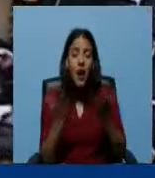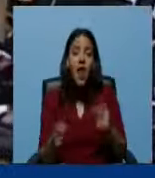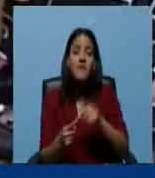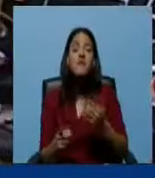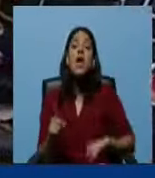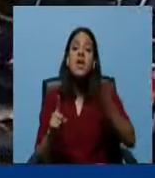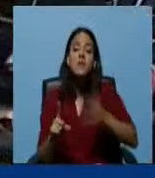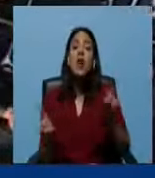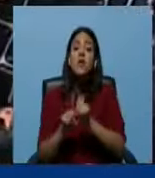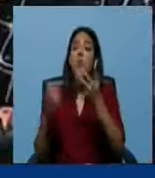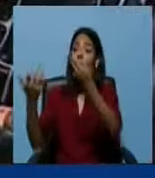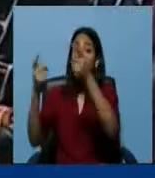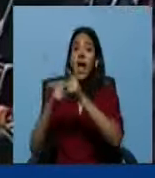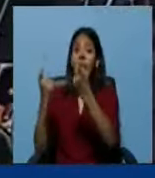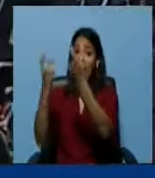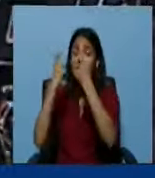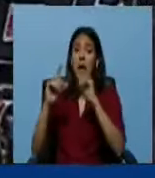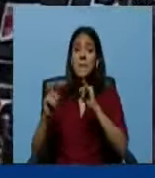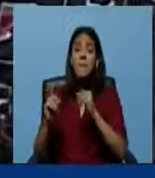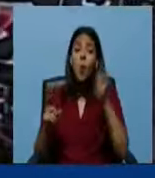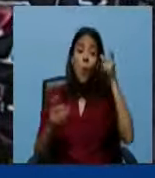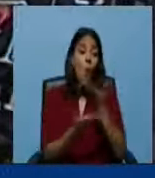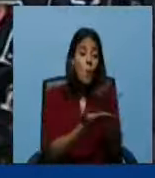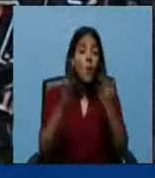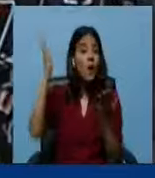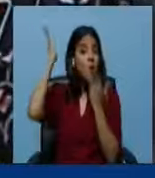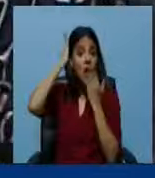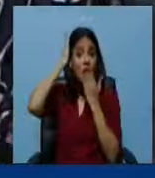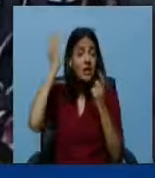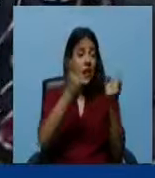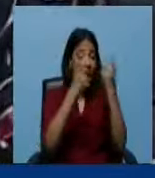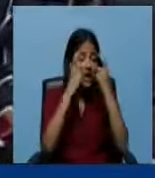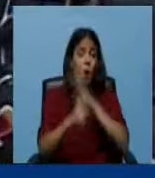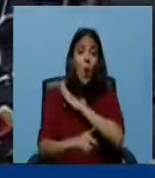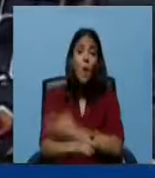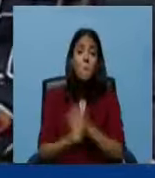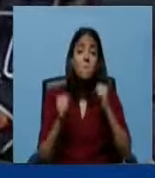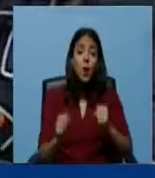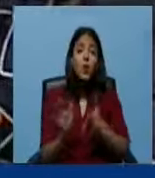pueblos ancestrales guayú y todo su poder espiritual.